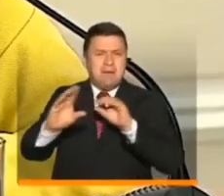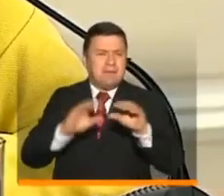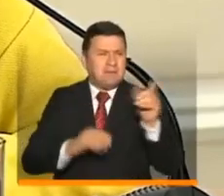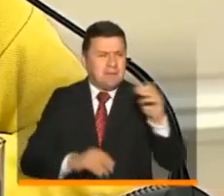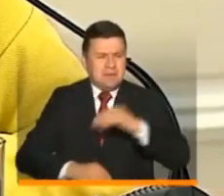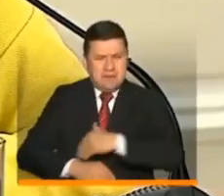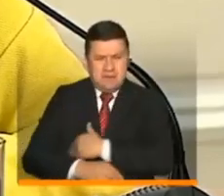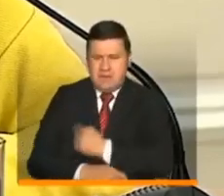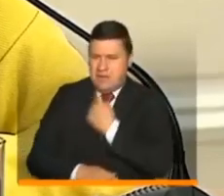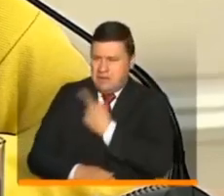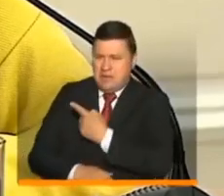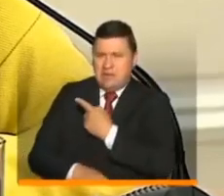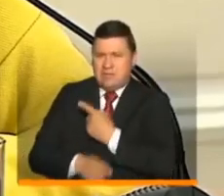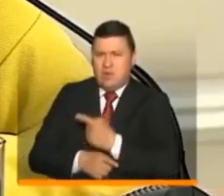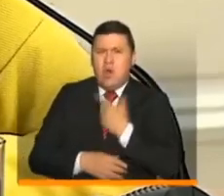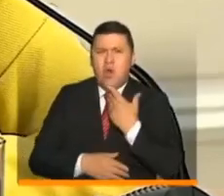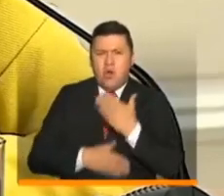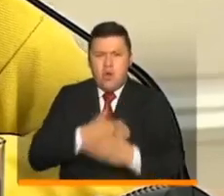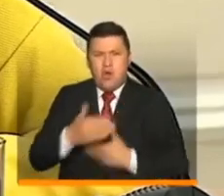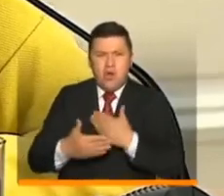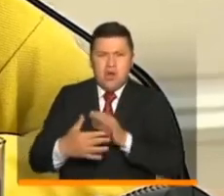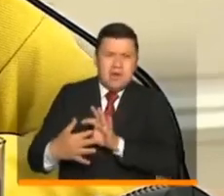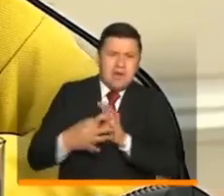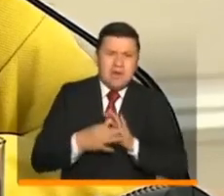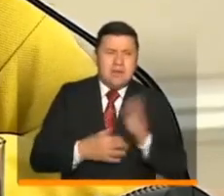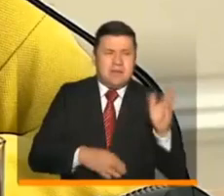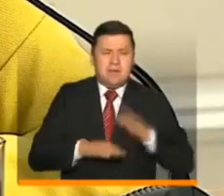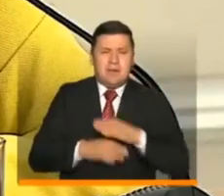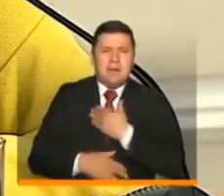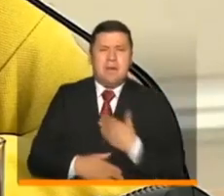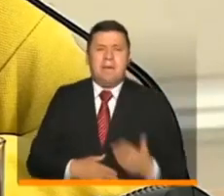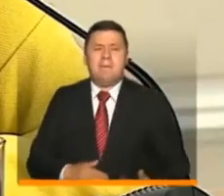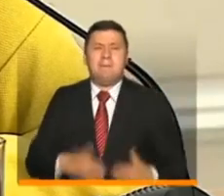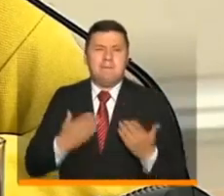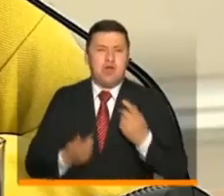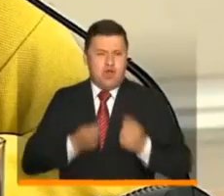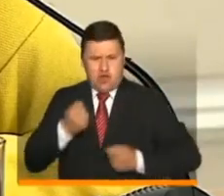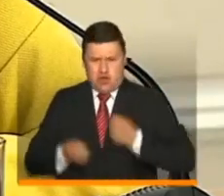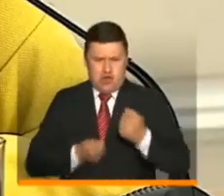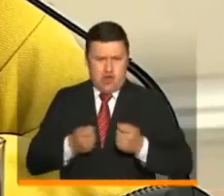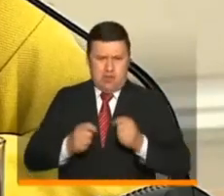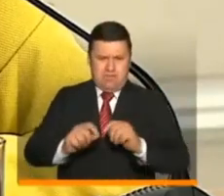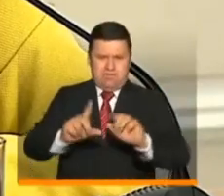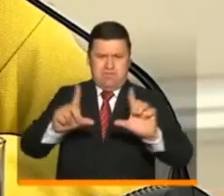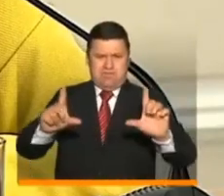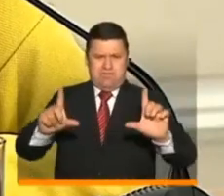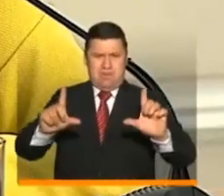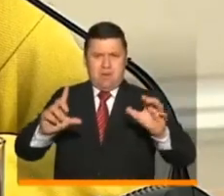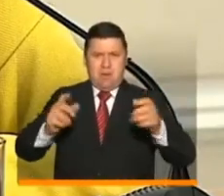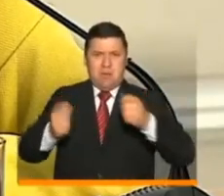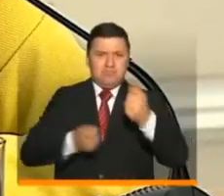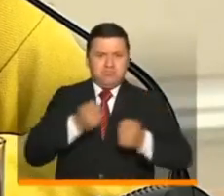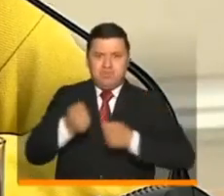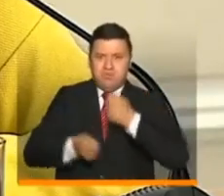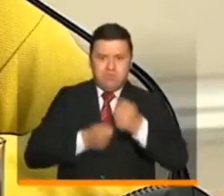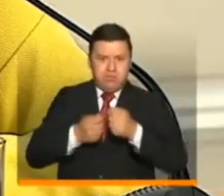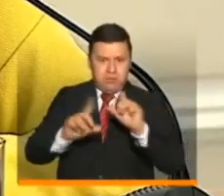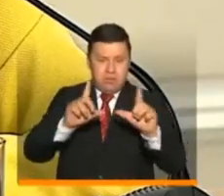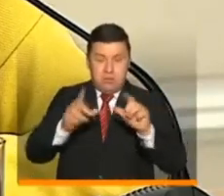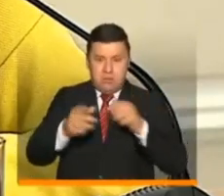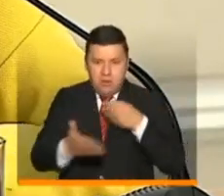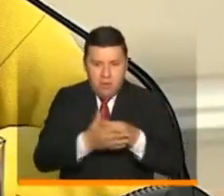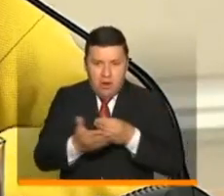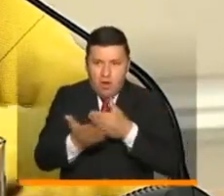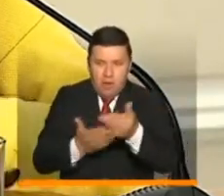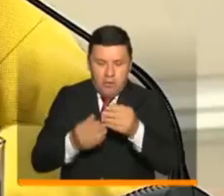ministro, que usted había dicho cómo habíamos jalonado y presidente, cómo el comercio electrónico estaba jalonando y estaba siendo